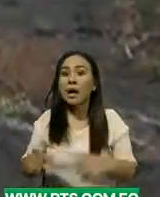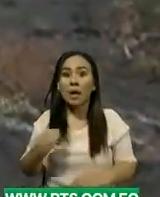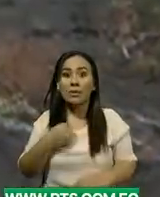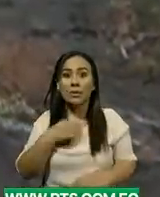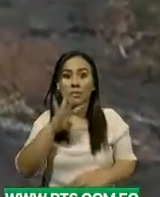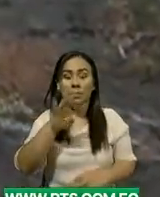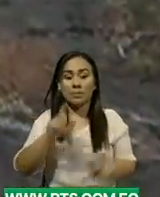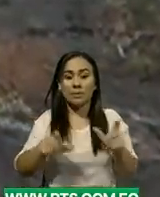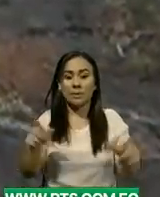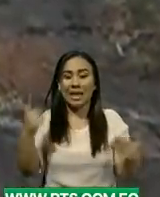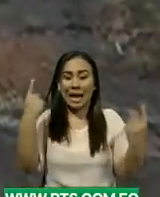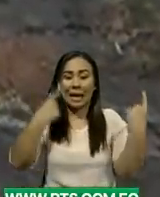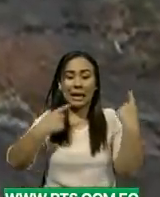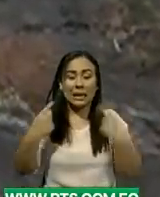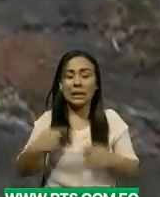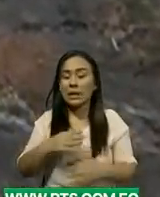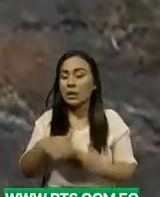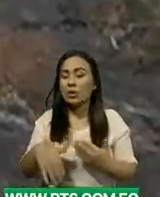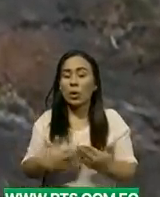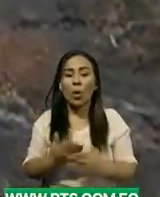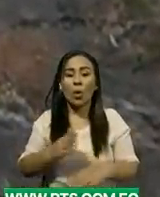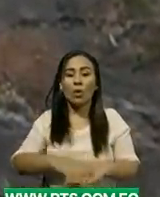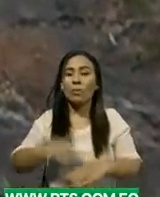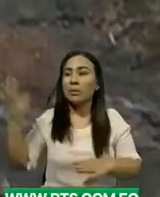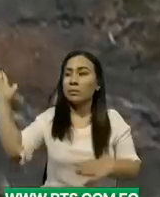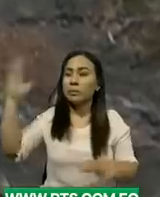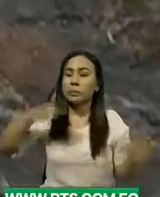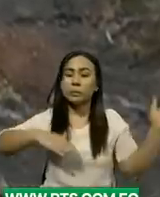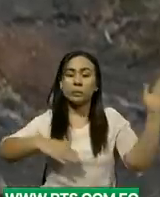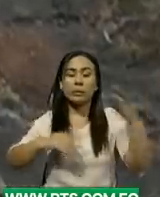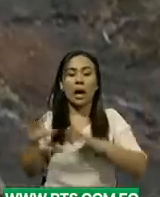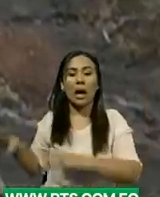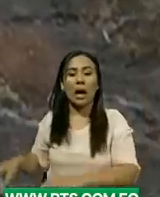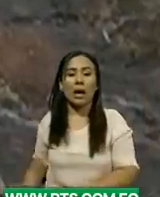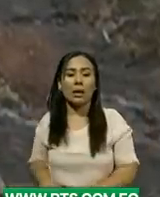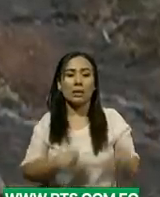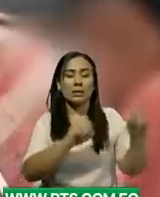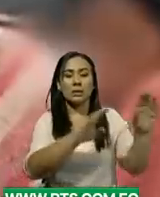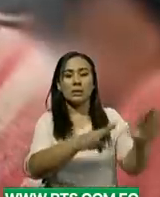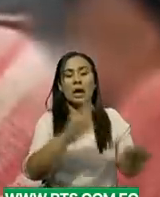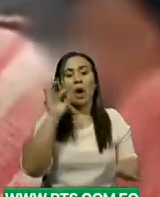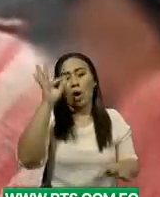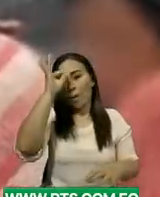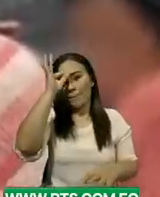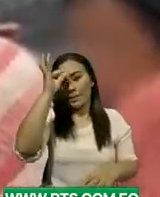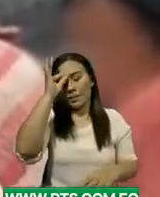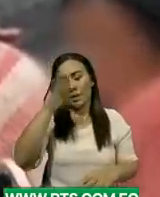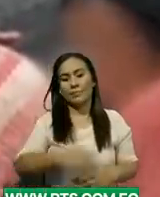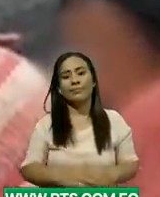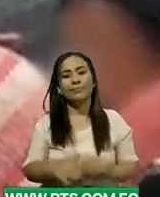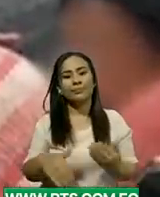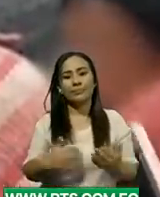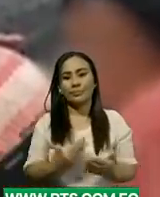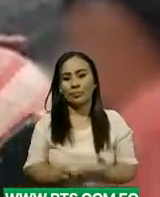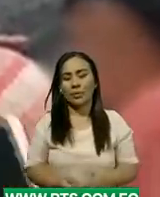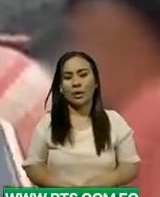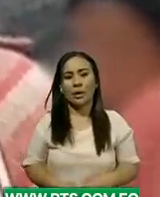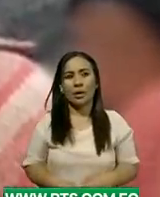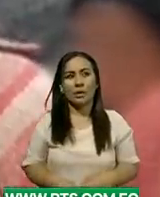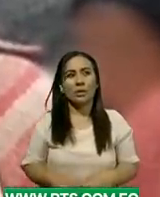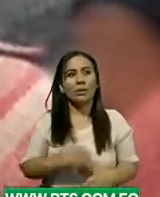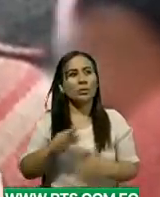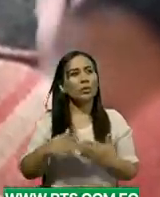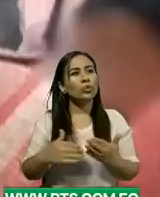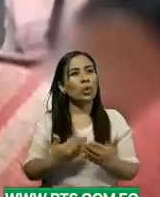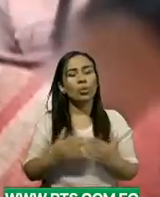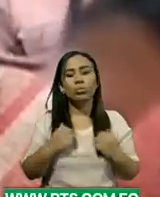personas resultaron heridas tras el deslave y fueron trasladadas hacia una casa de salud. De la cabeza, al guagua tan de la